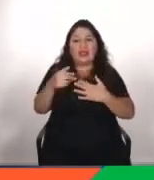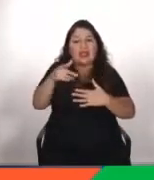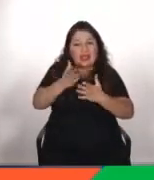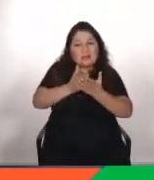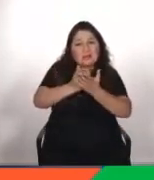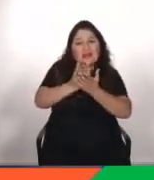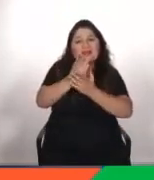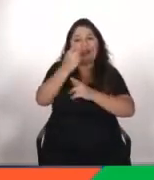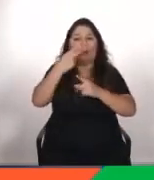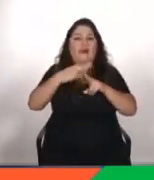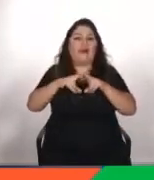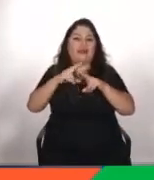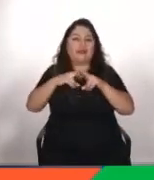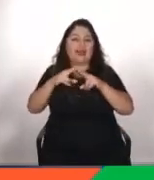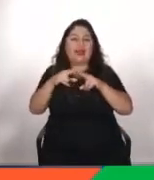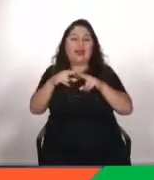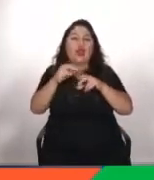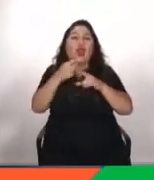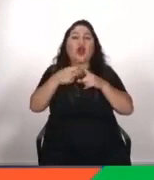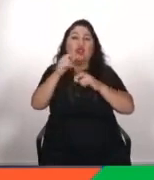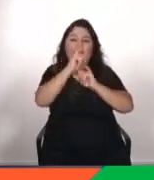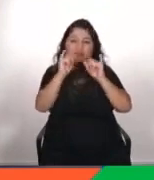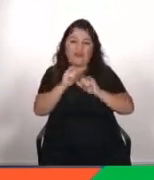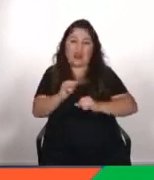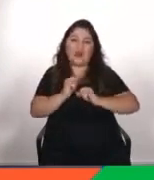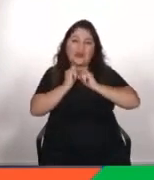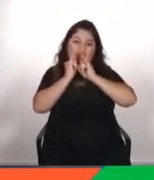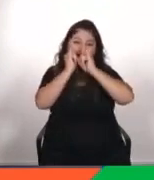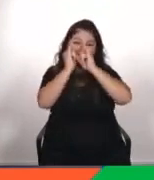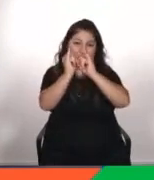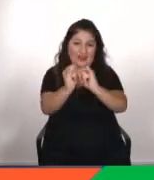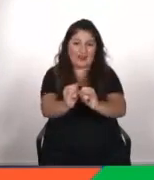otras modalidades de divulgación, ¿no? Siempre con la idea